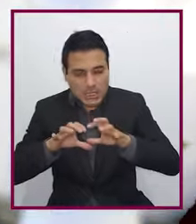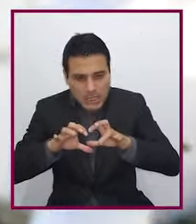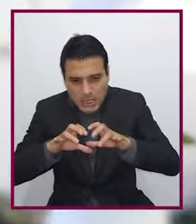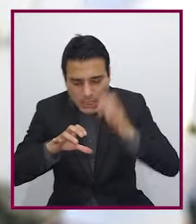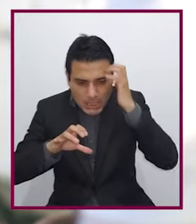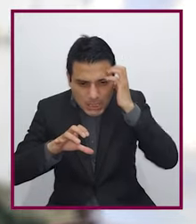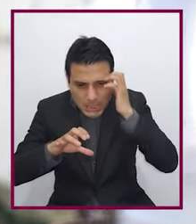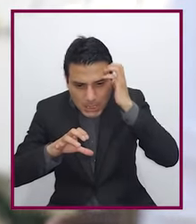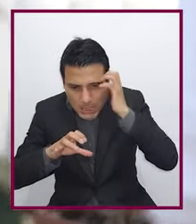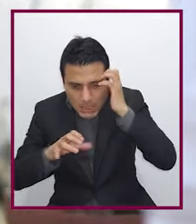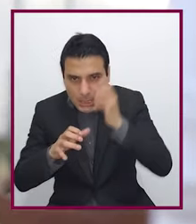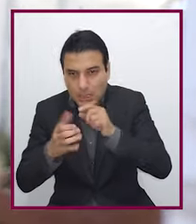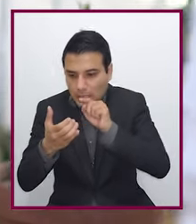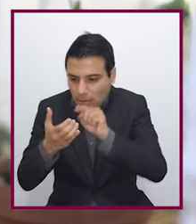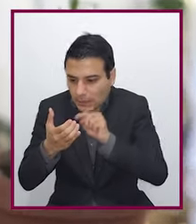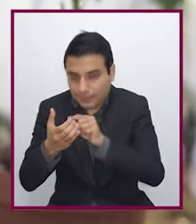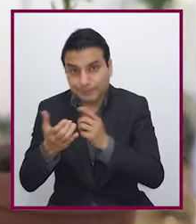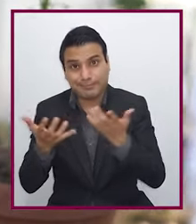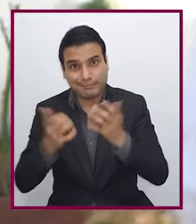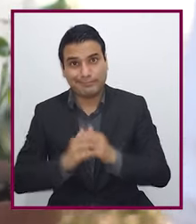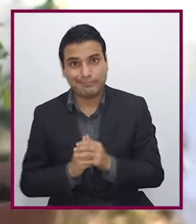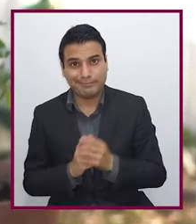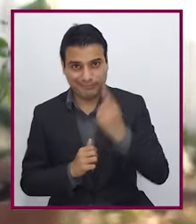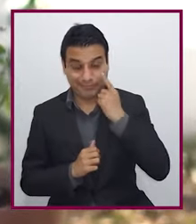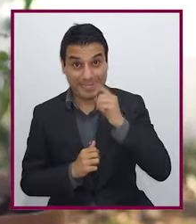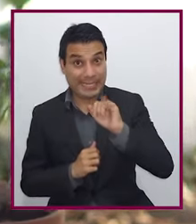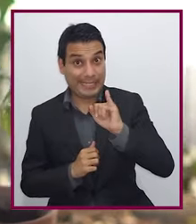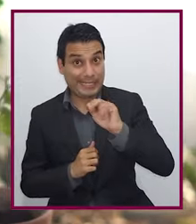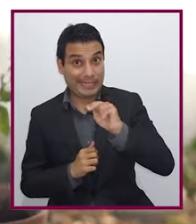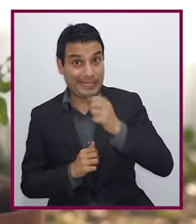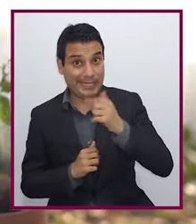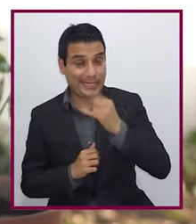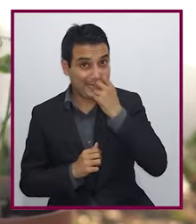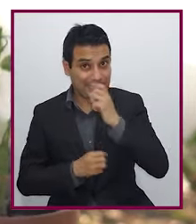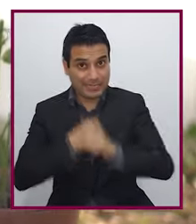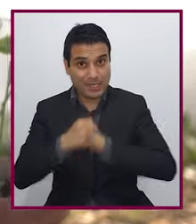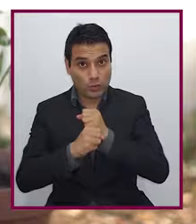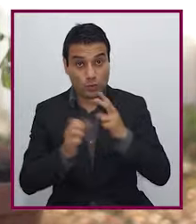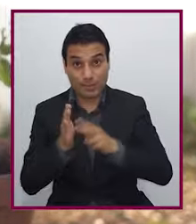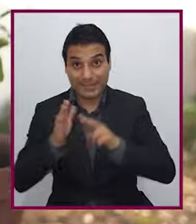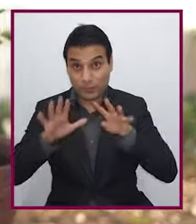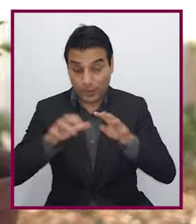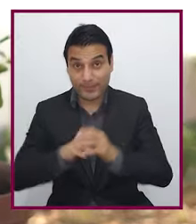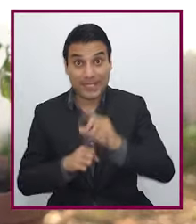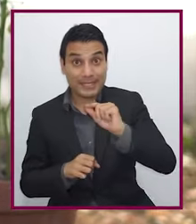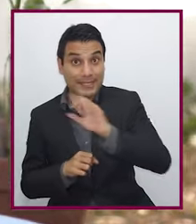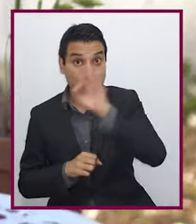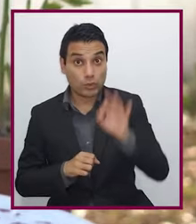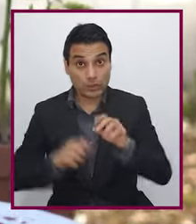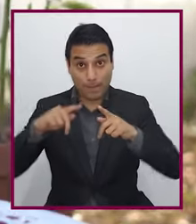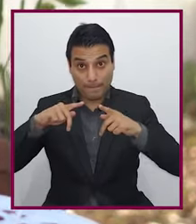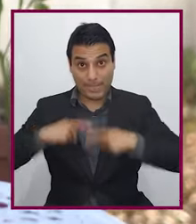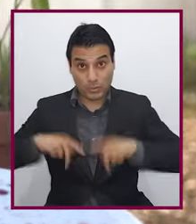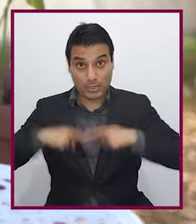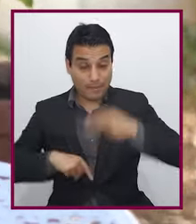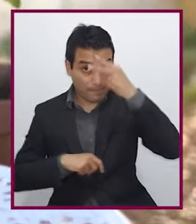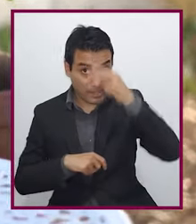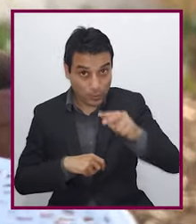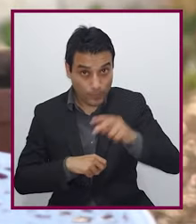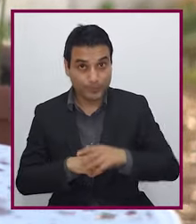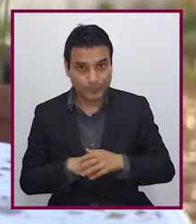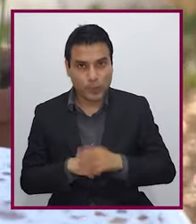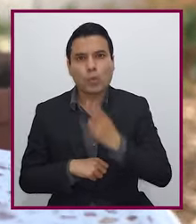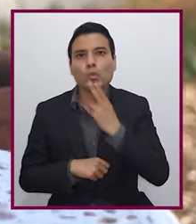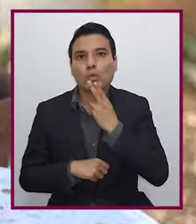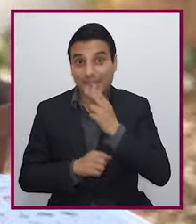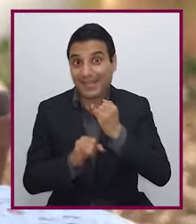adaptarse a esta nueva realidad. Eso me recuerda que, según unas estadísticas que publicó el INEGI en el 2019, el